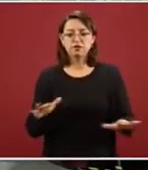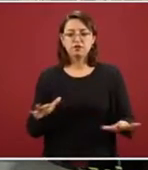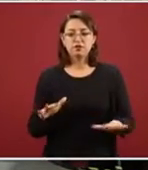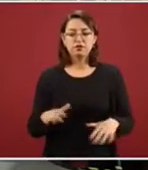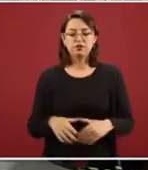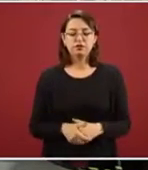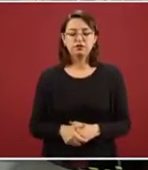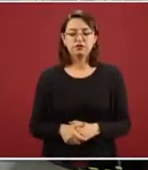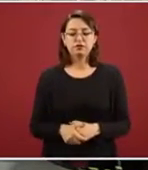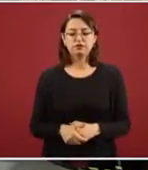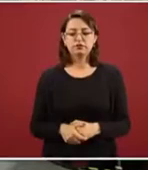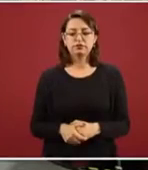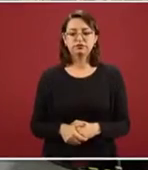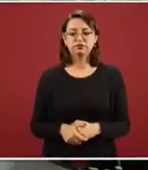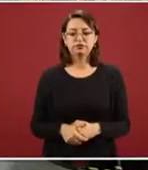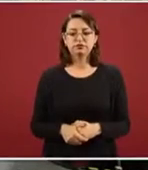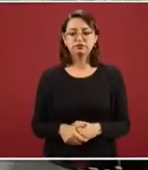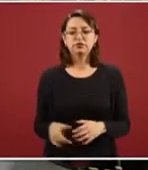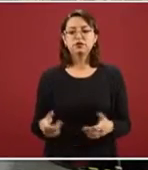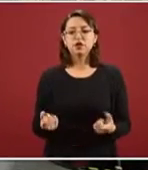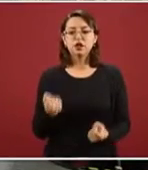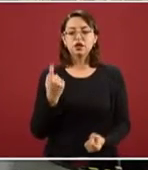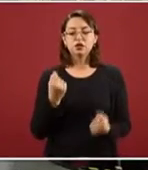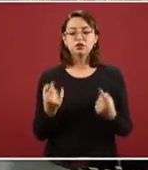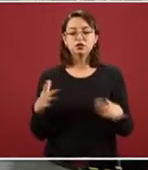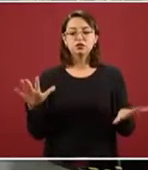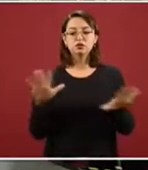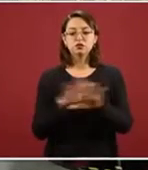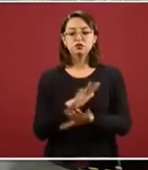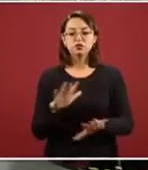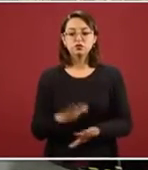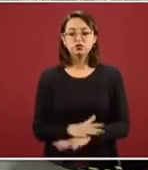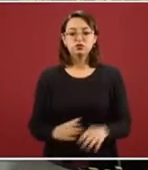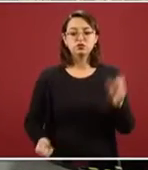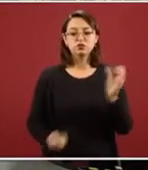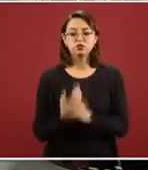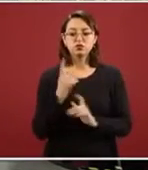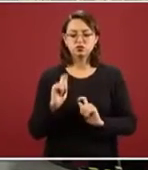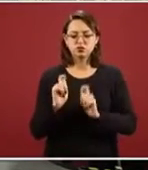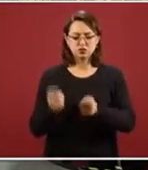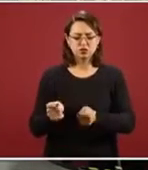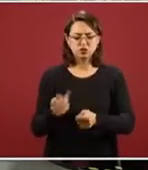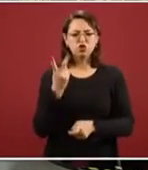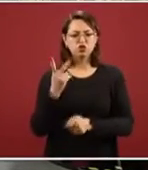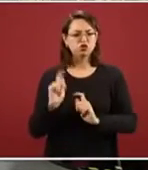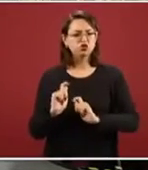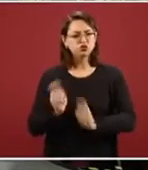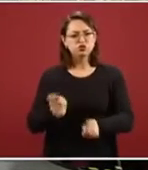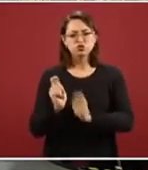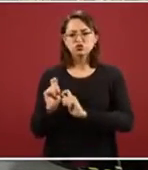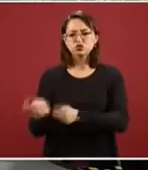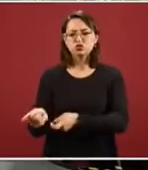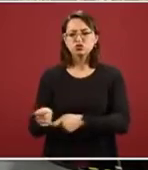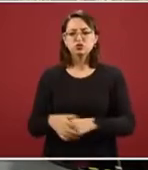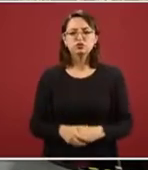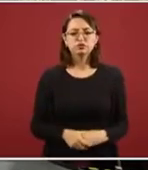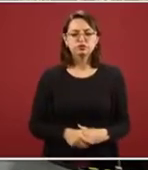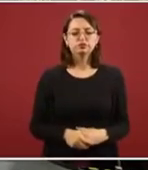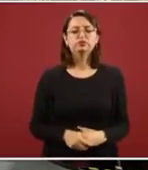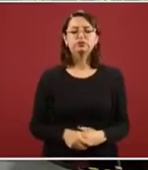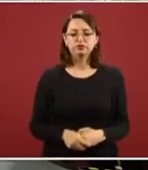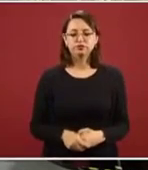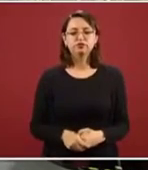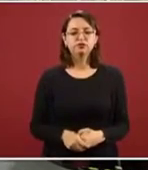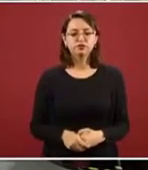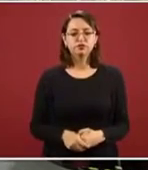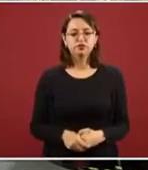de unos cambios, más que nada un nombramiento, dos nombramientos. Sí,